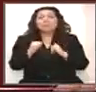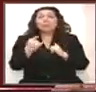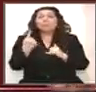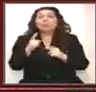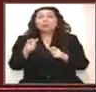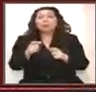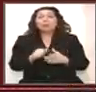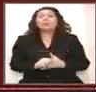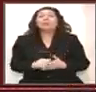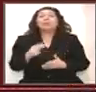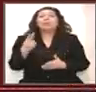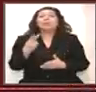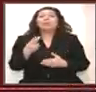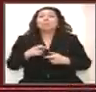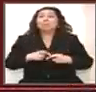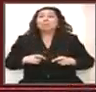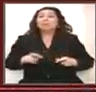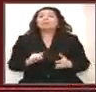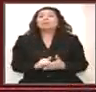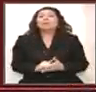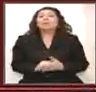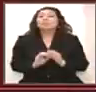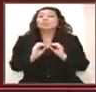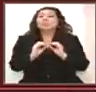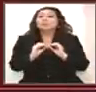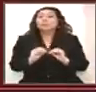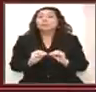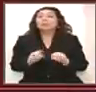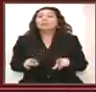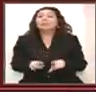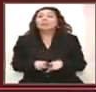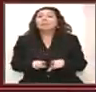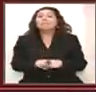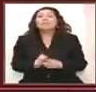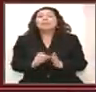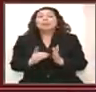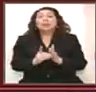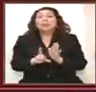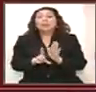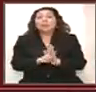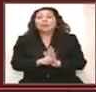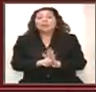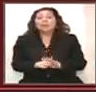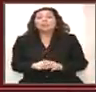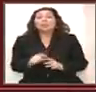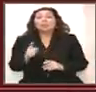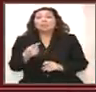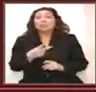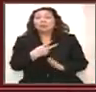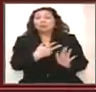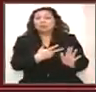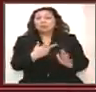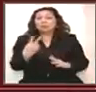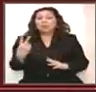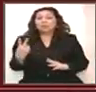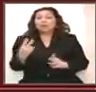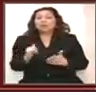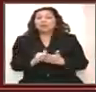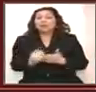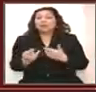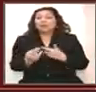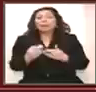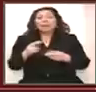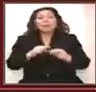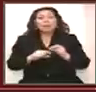para control de la delincuencia patrimonial, se ha promulgado también el Decreto Legislativo 1182 que regula